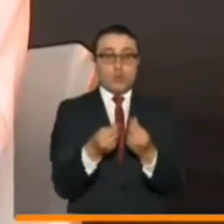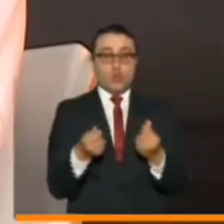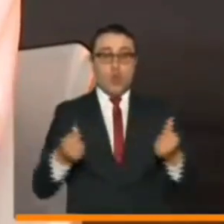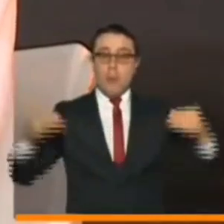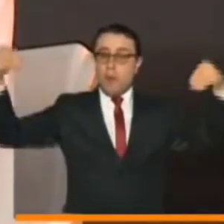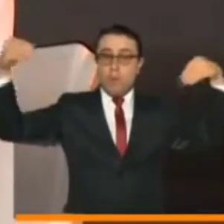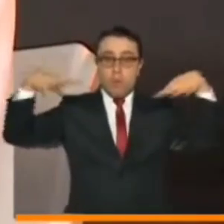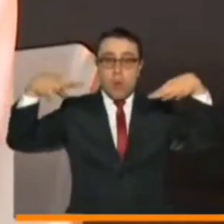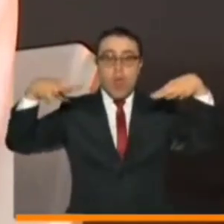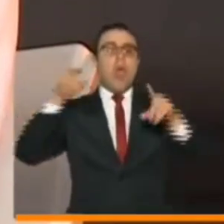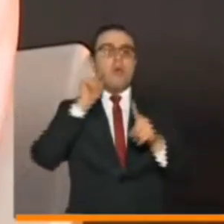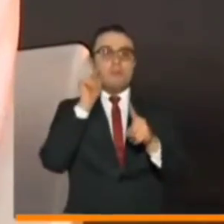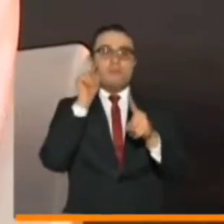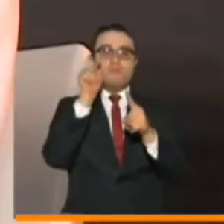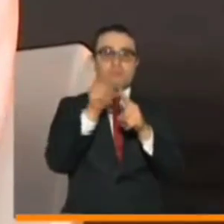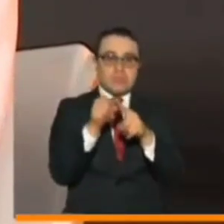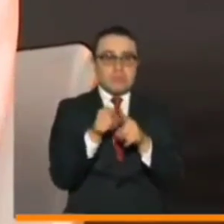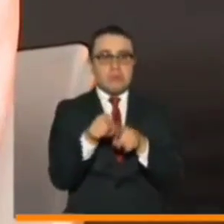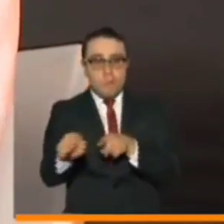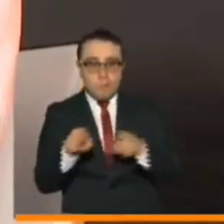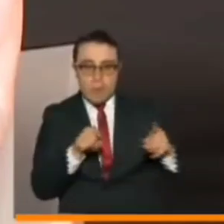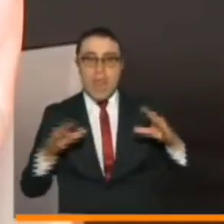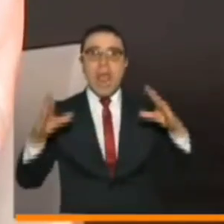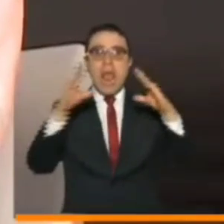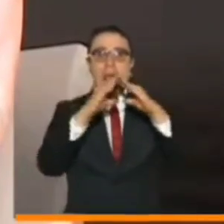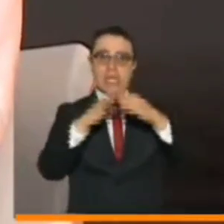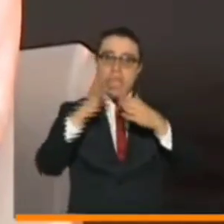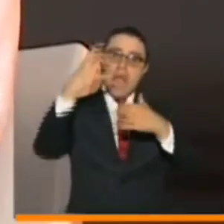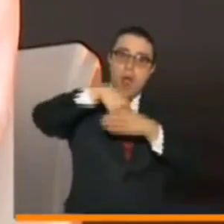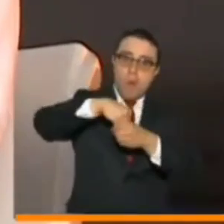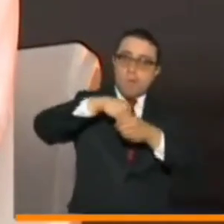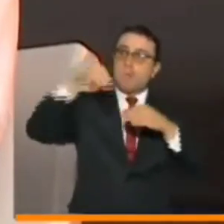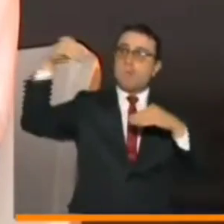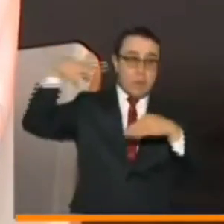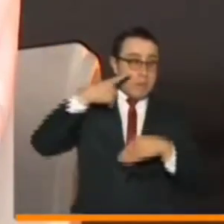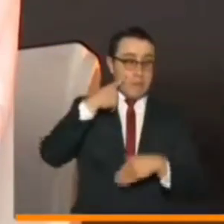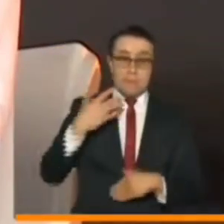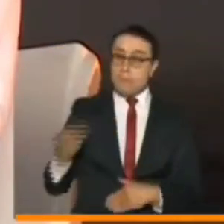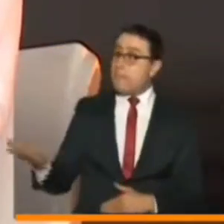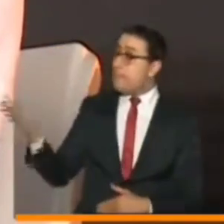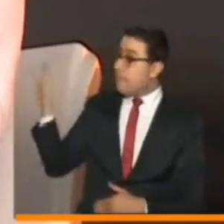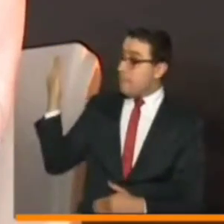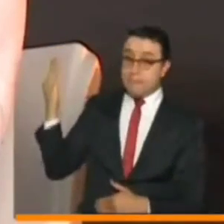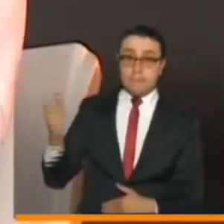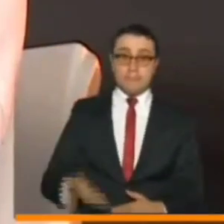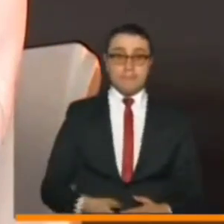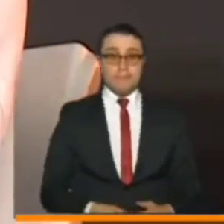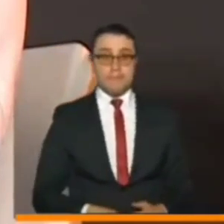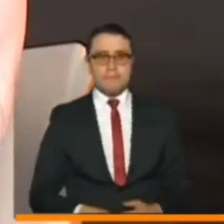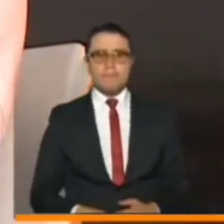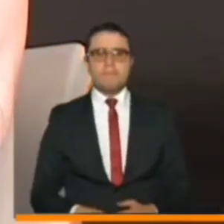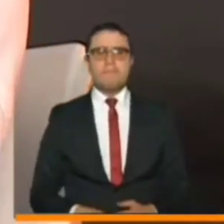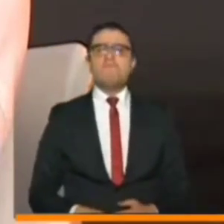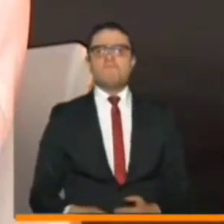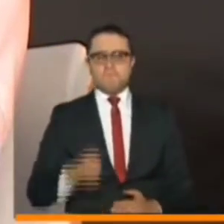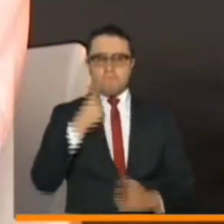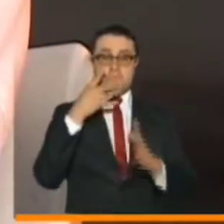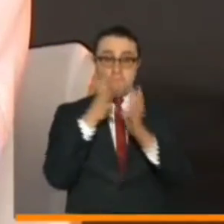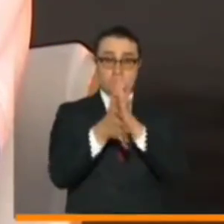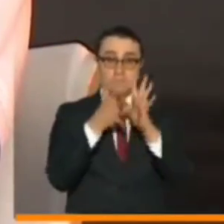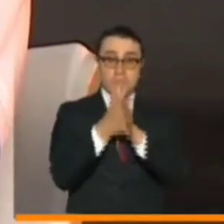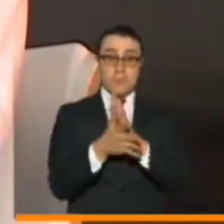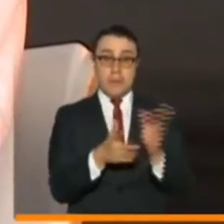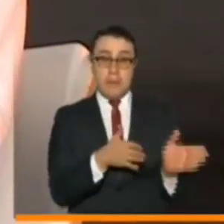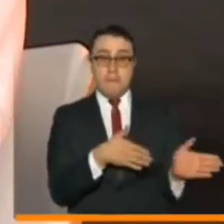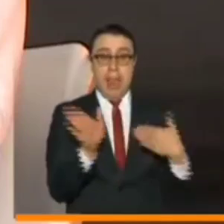ya algunas internas de viviendas, como ustedes pueden ver. Y aquí lo que queremos es que antes de que se termine el Plan